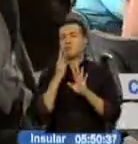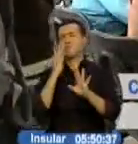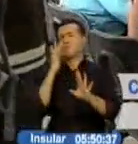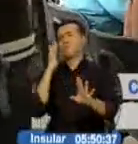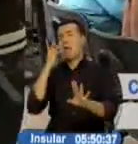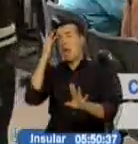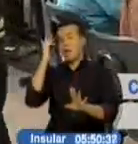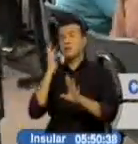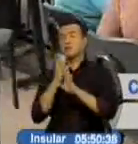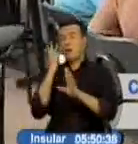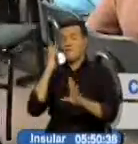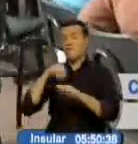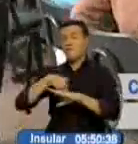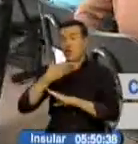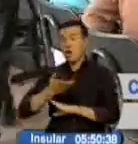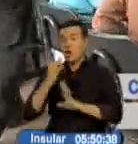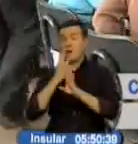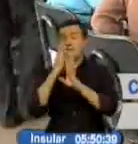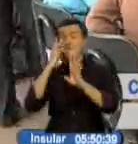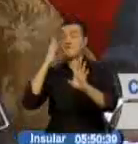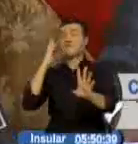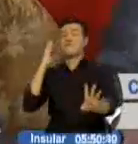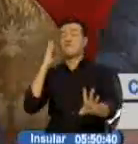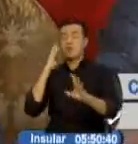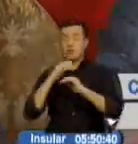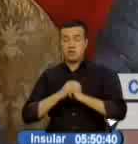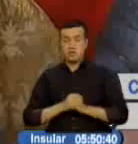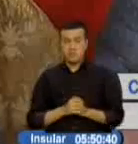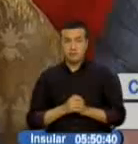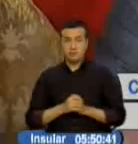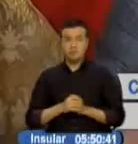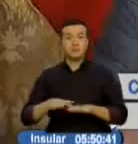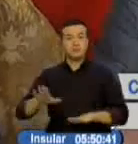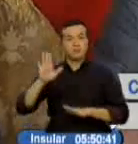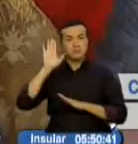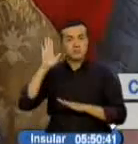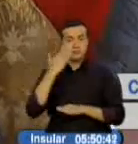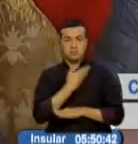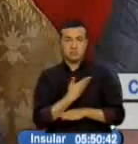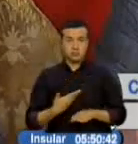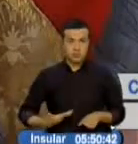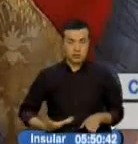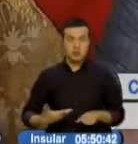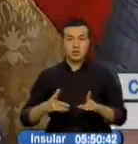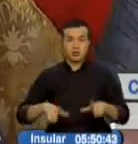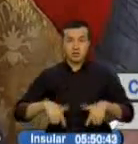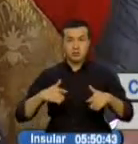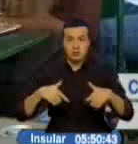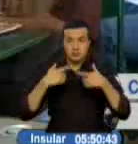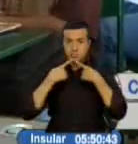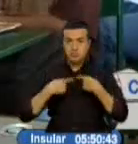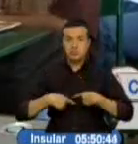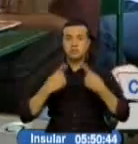filas en los exteriores de las instituciones. Una de las ofertas de campaña del actual presidente Lenín Moreno fue la de mejorar